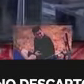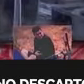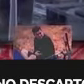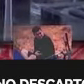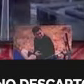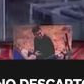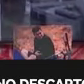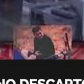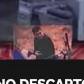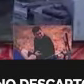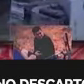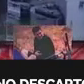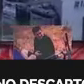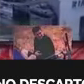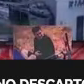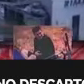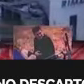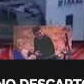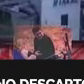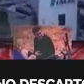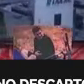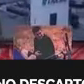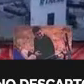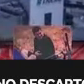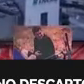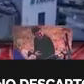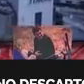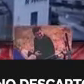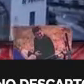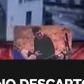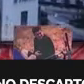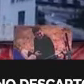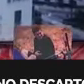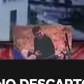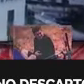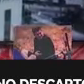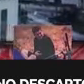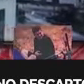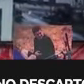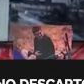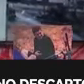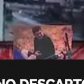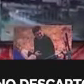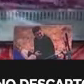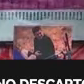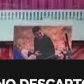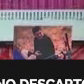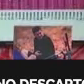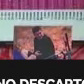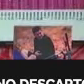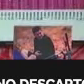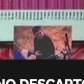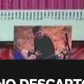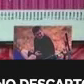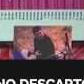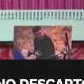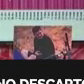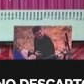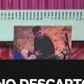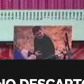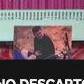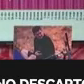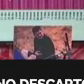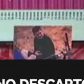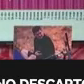pero estamos viviendo una segunda ola feroz. Muy al margen, Rosarito, de lo que diga Sagasti,